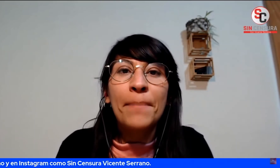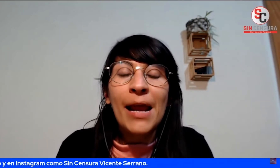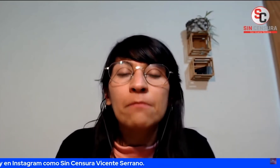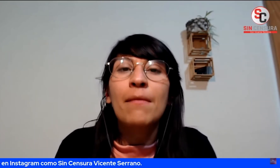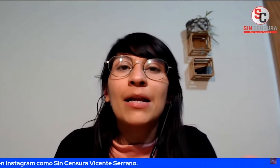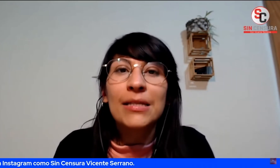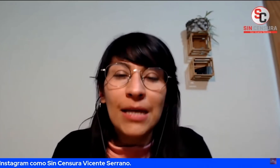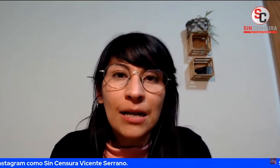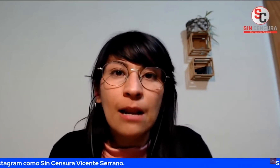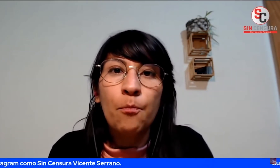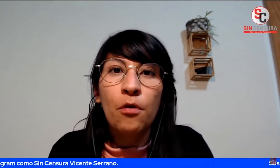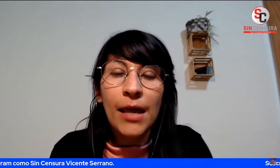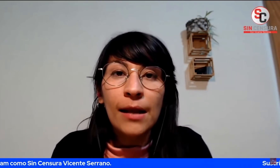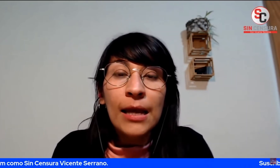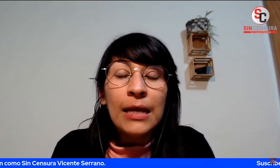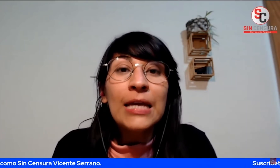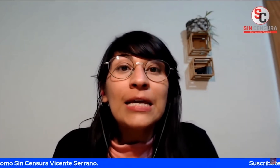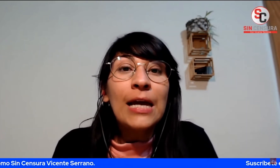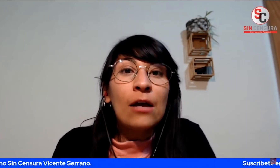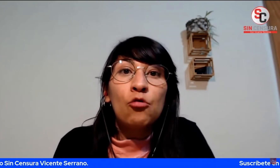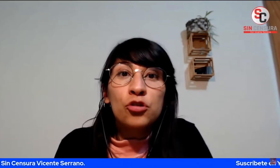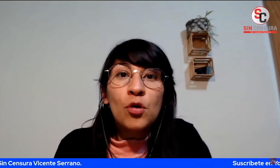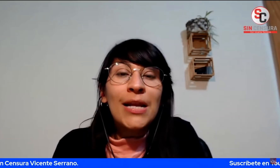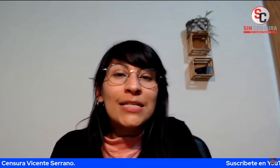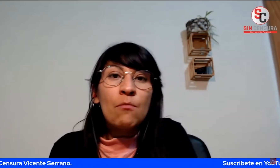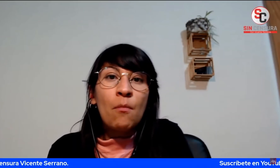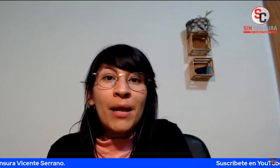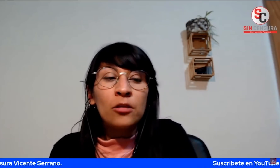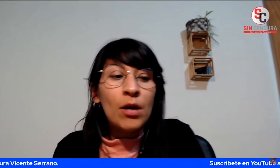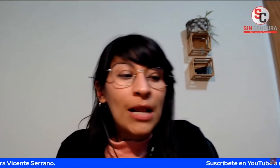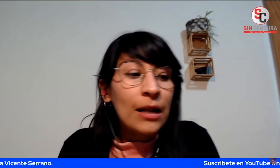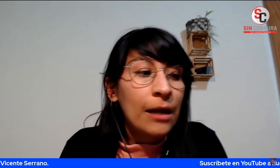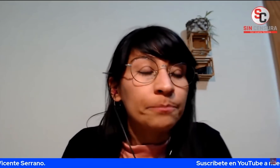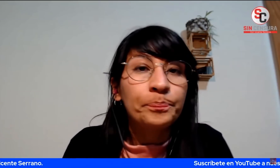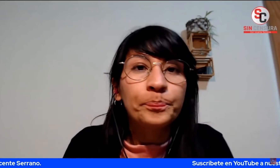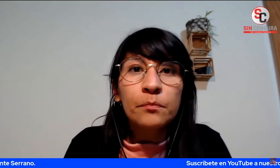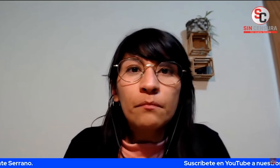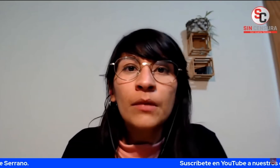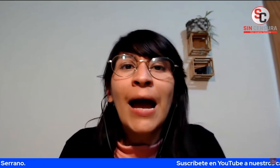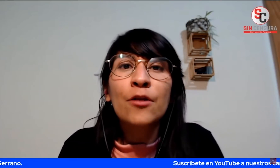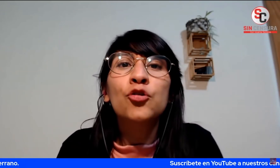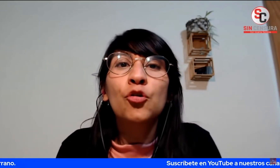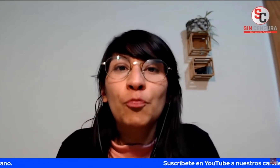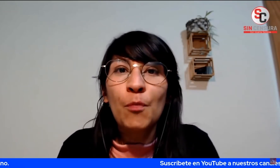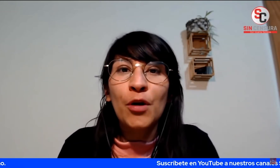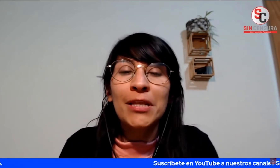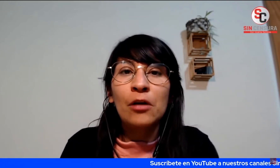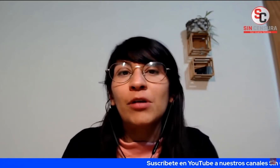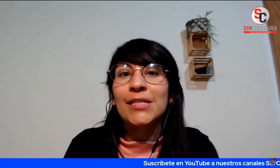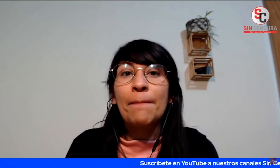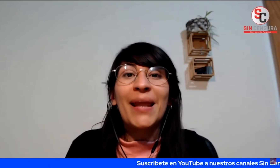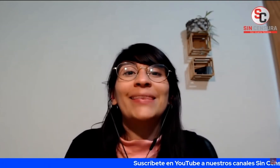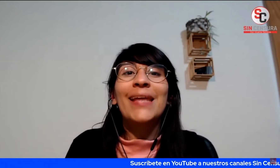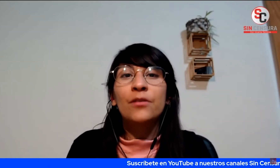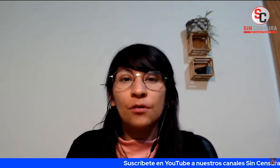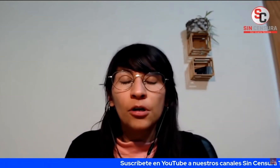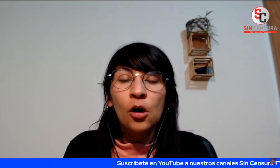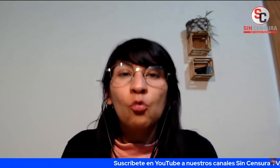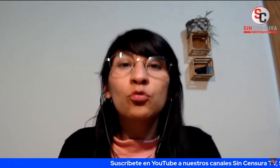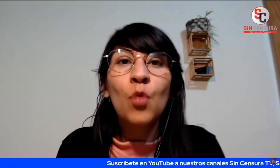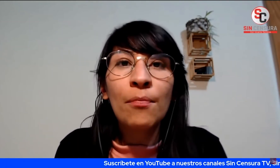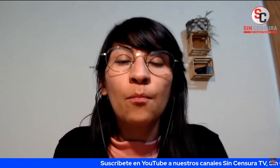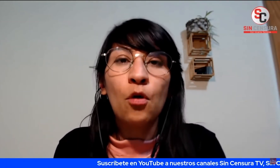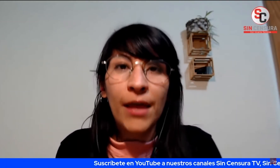mexicanas para permanecer en el poder, y que justo en este momento en el que hay otro grupo político que está